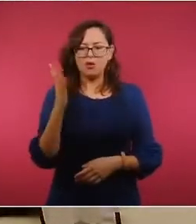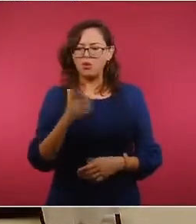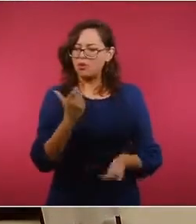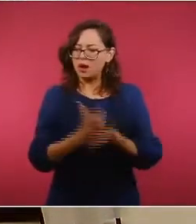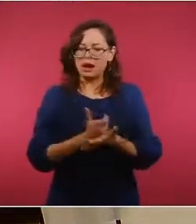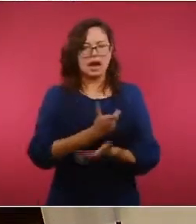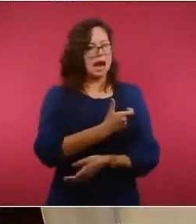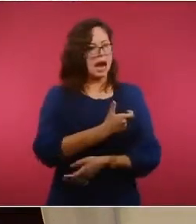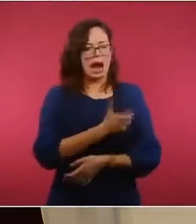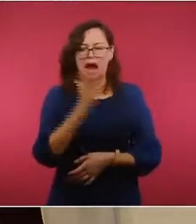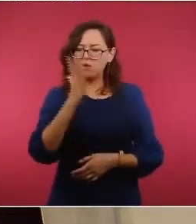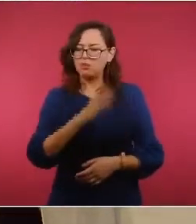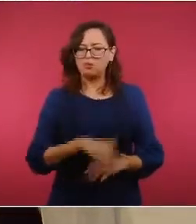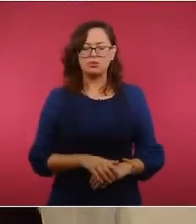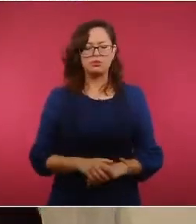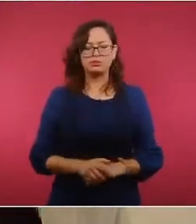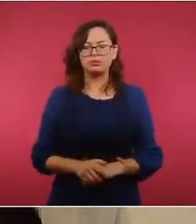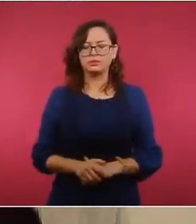y